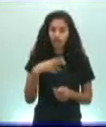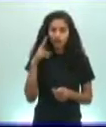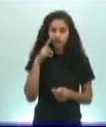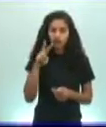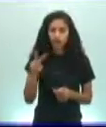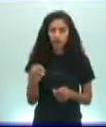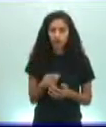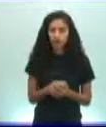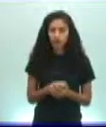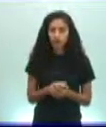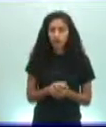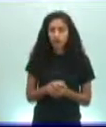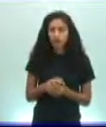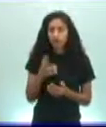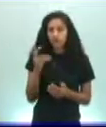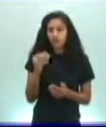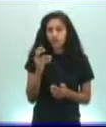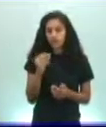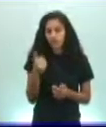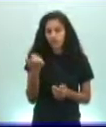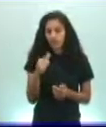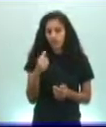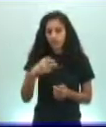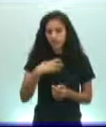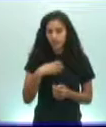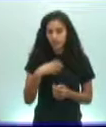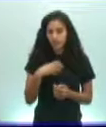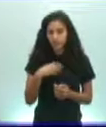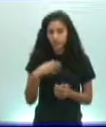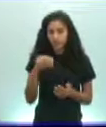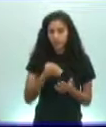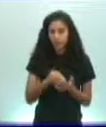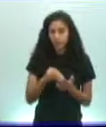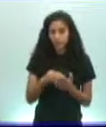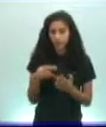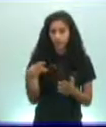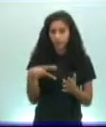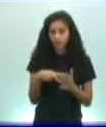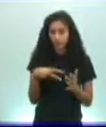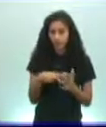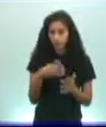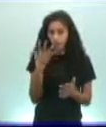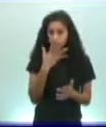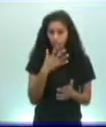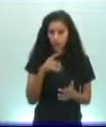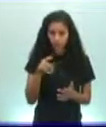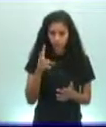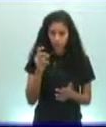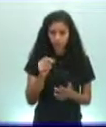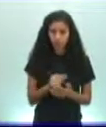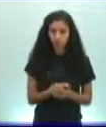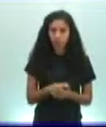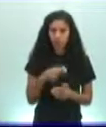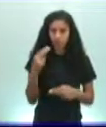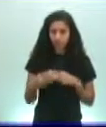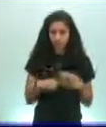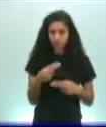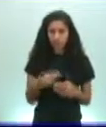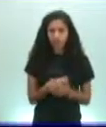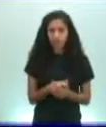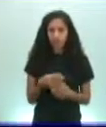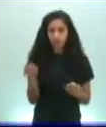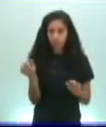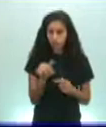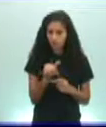buscar que la potencia de 10 tenga un exponente divisible por él. Y hacemos